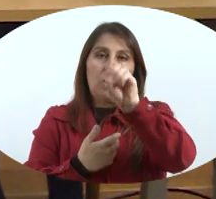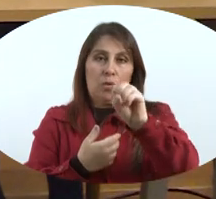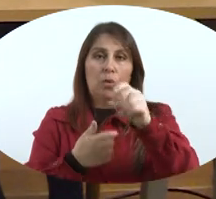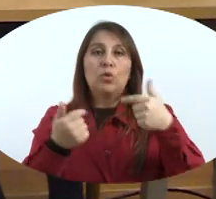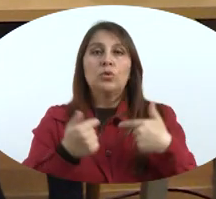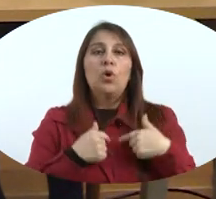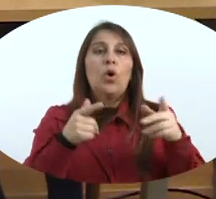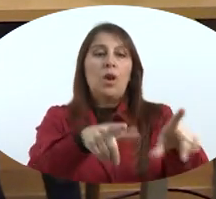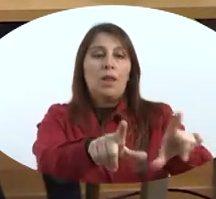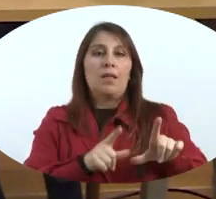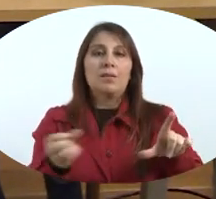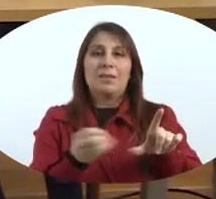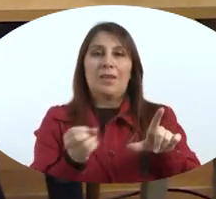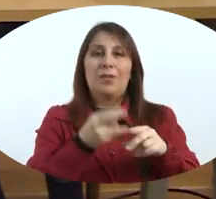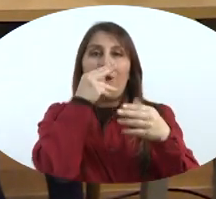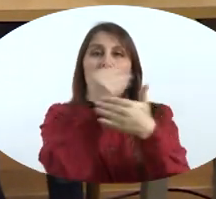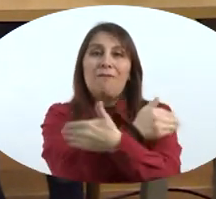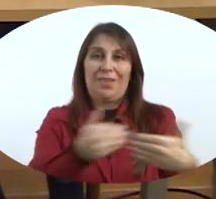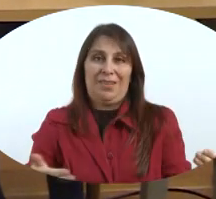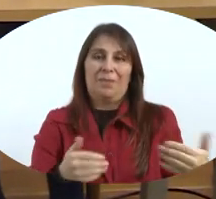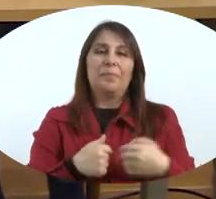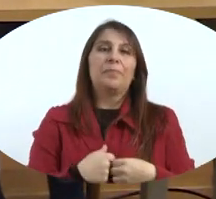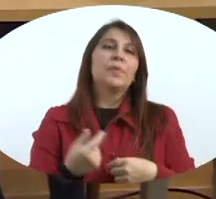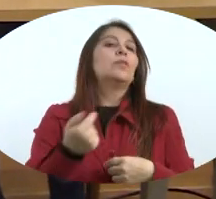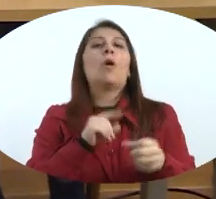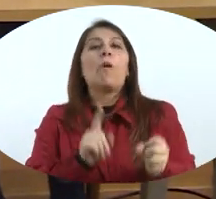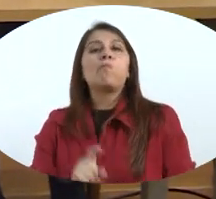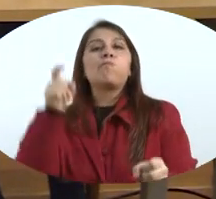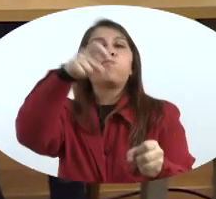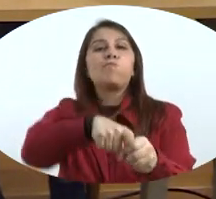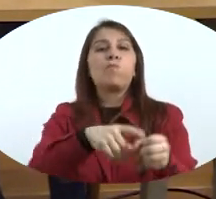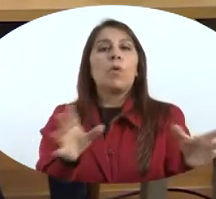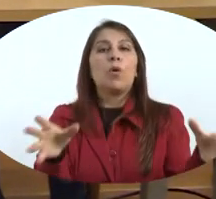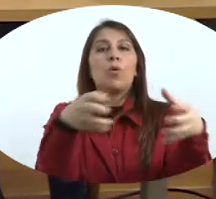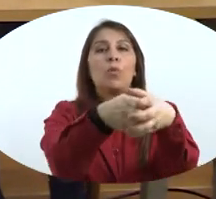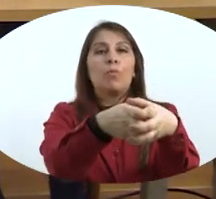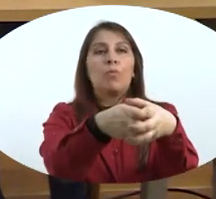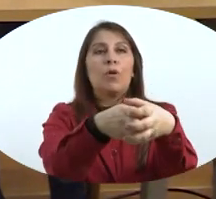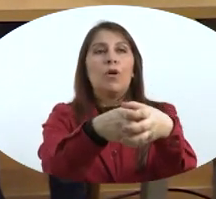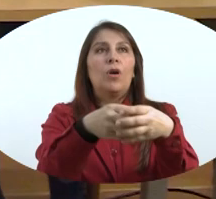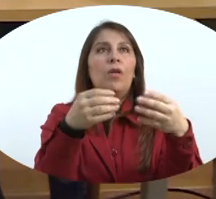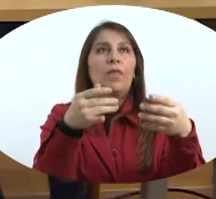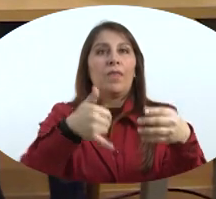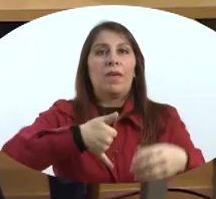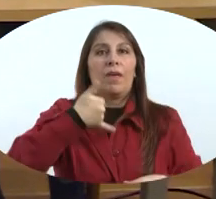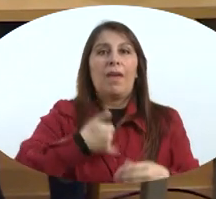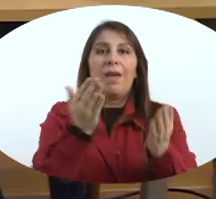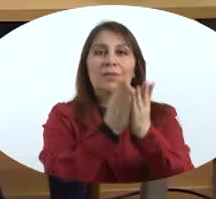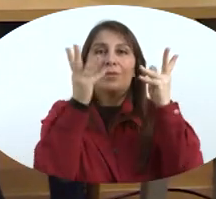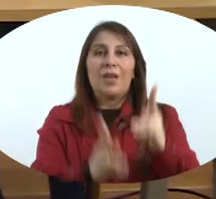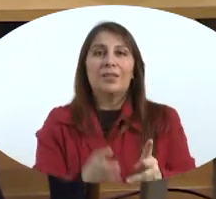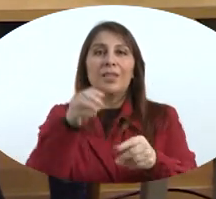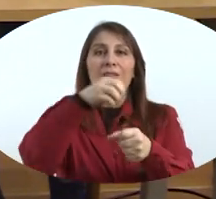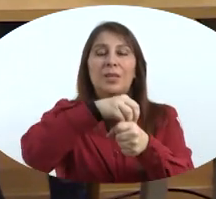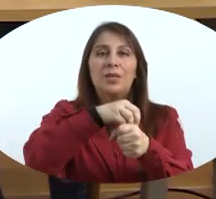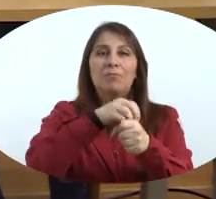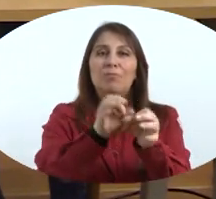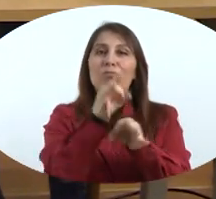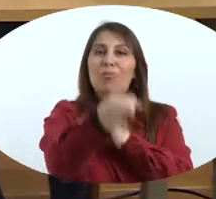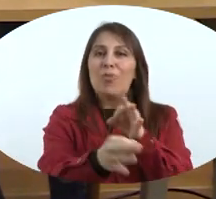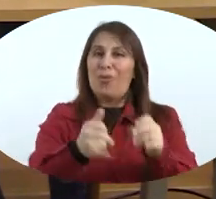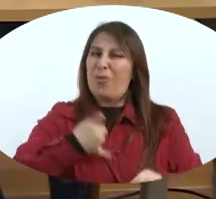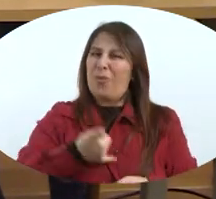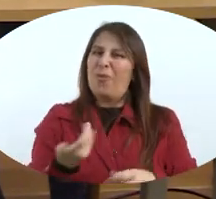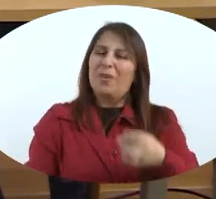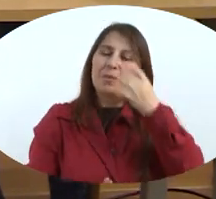educación infantil soy miembro de la organización colombiana estudiantes y el polo joven he participado en